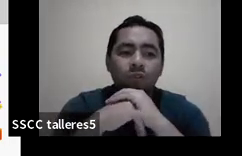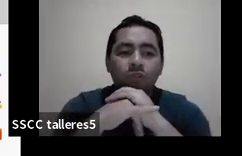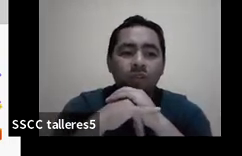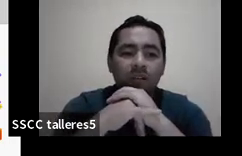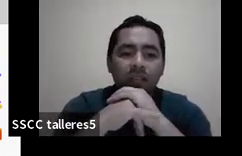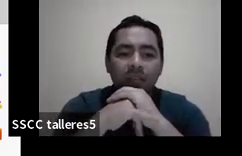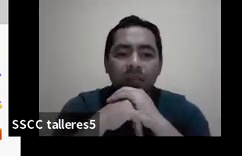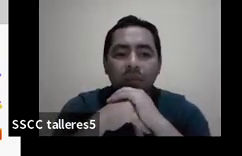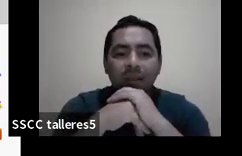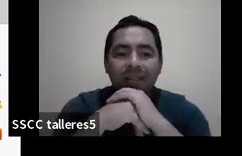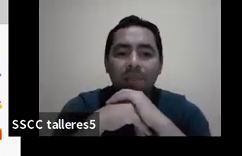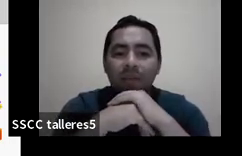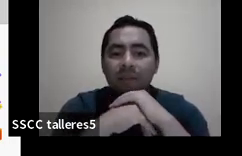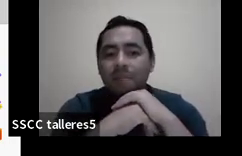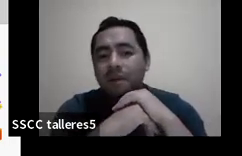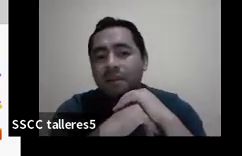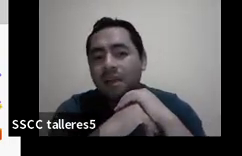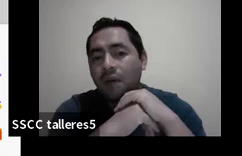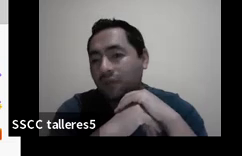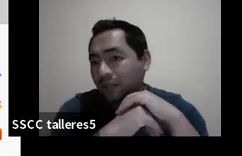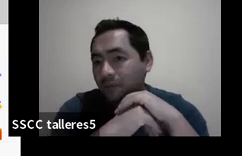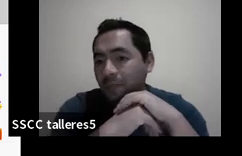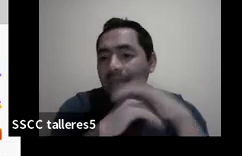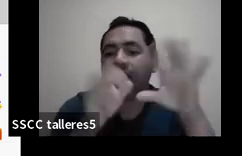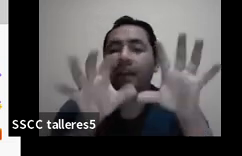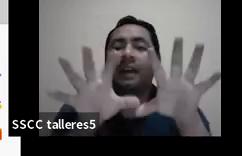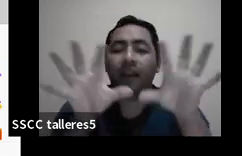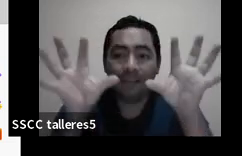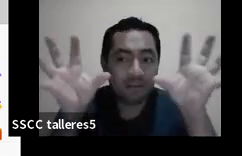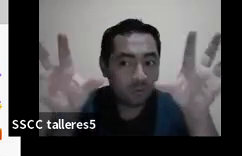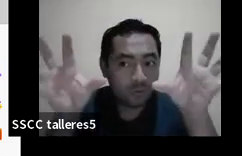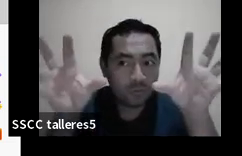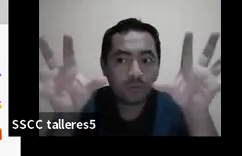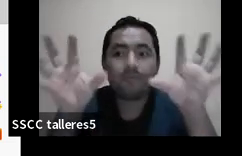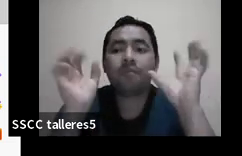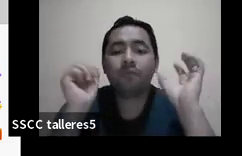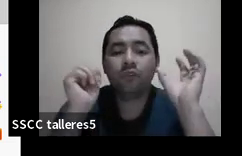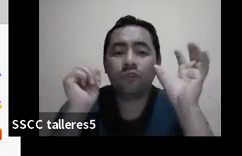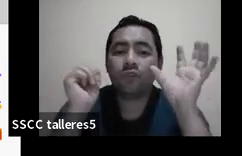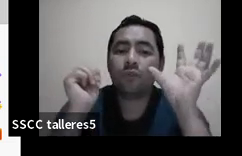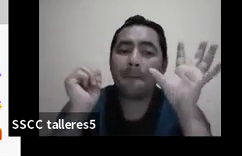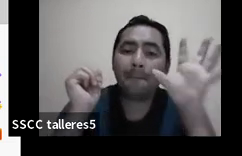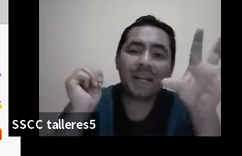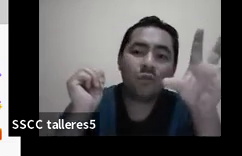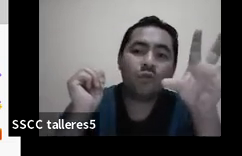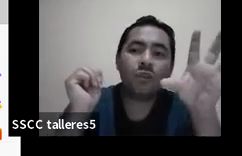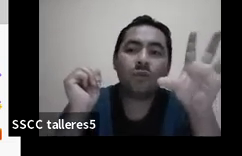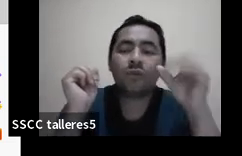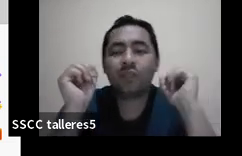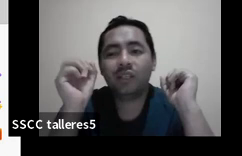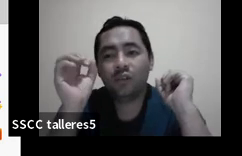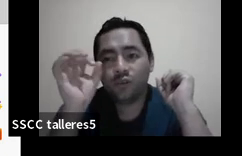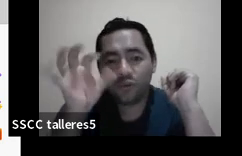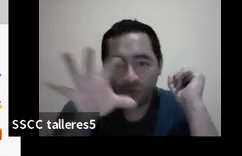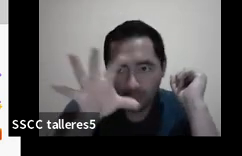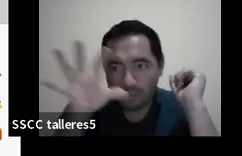grupo son por la etapa de la pérdida auditiva. Ahí tenemos dos grupos: los sordos